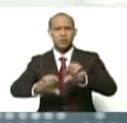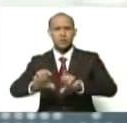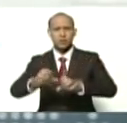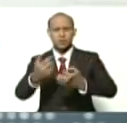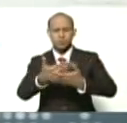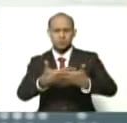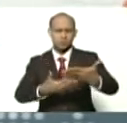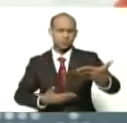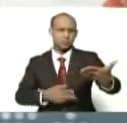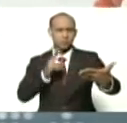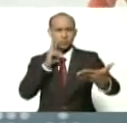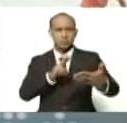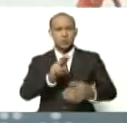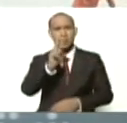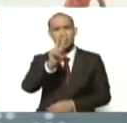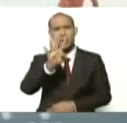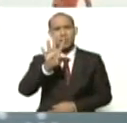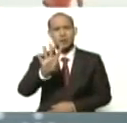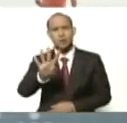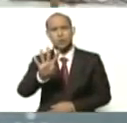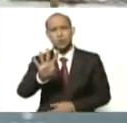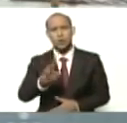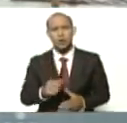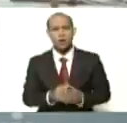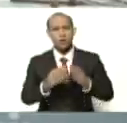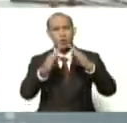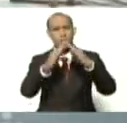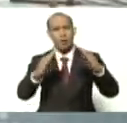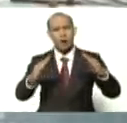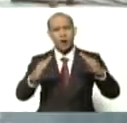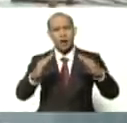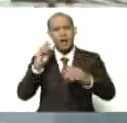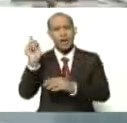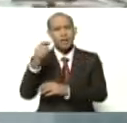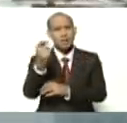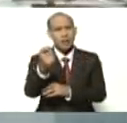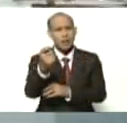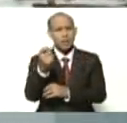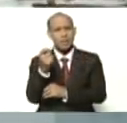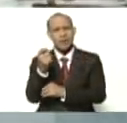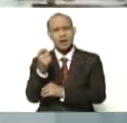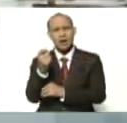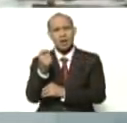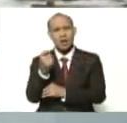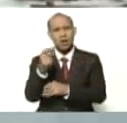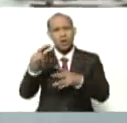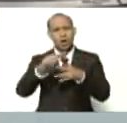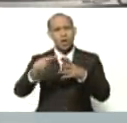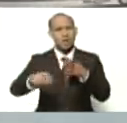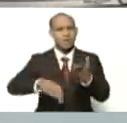tenemos 24 casas del pescador a nivel nacional